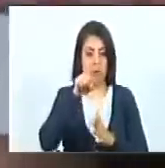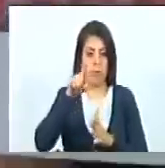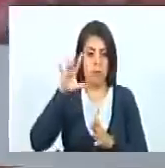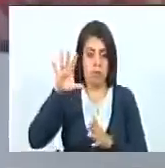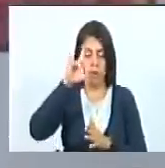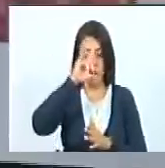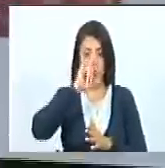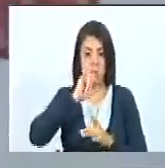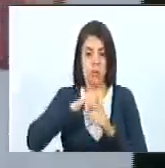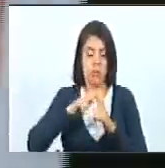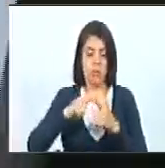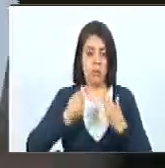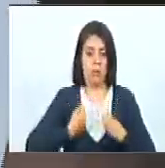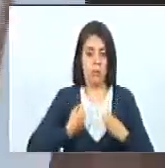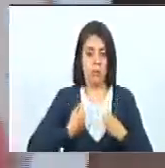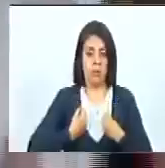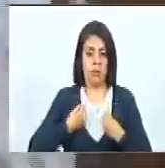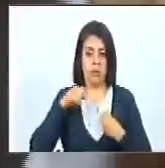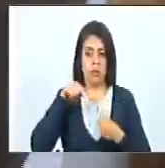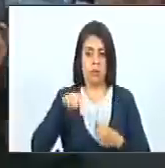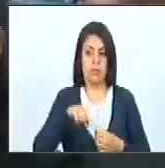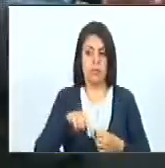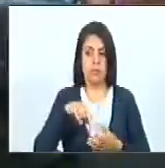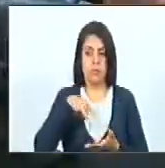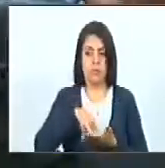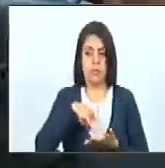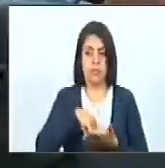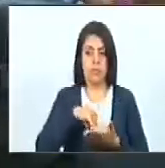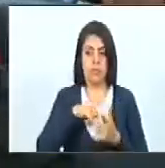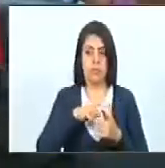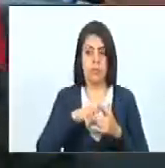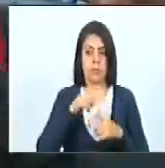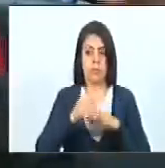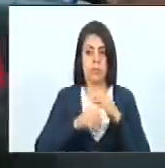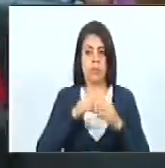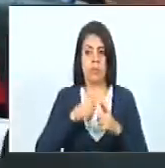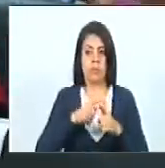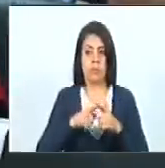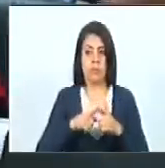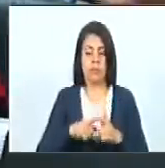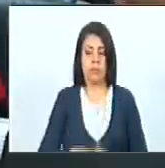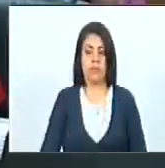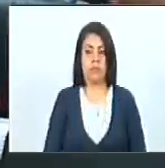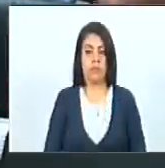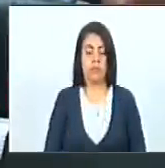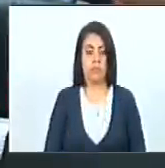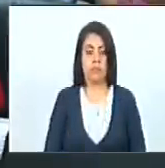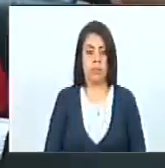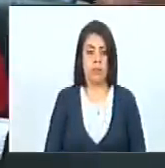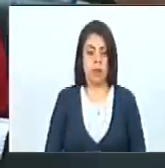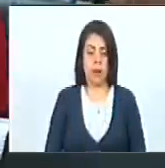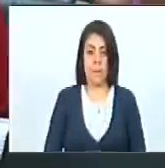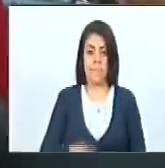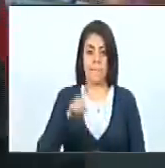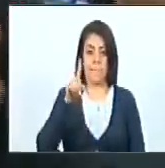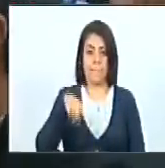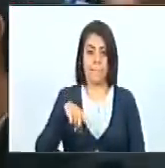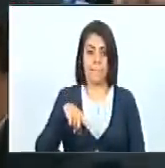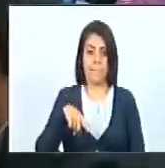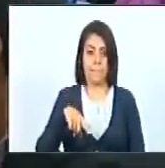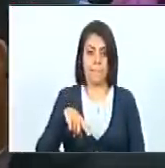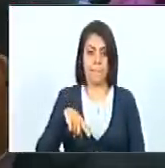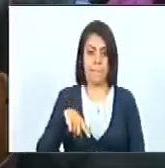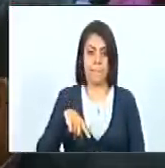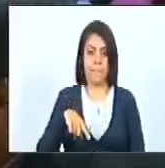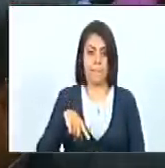115 años, vive en el estado Carabobo. Esta fue